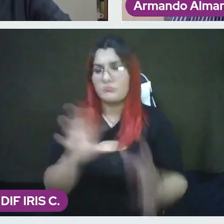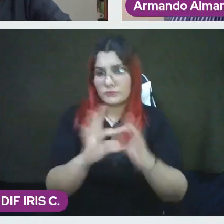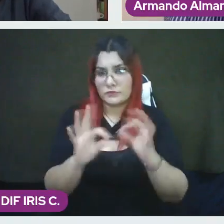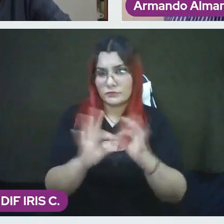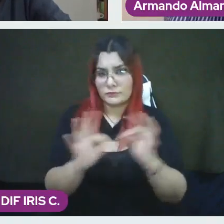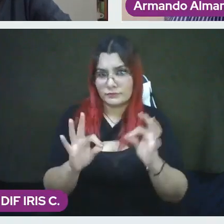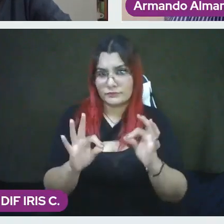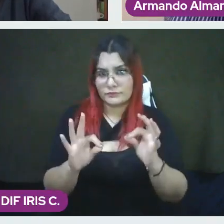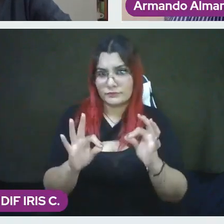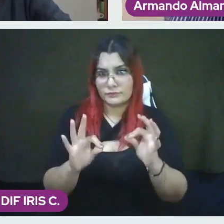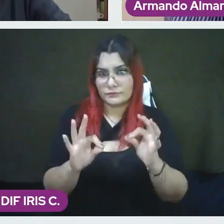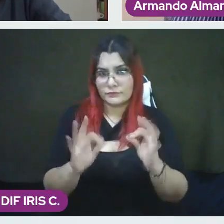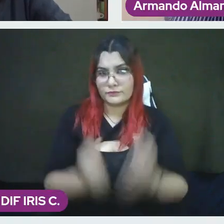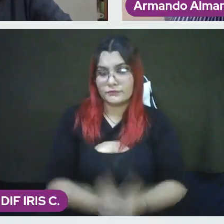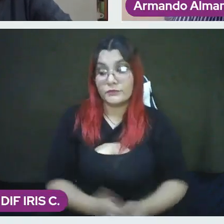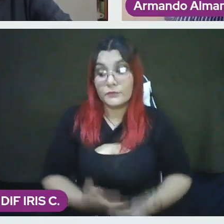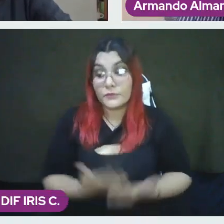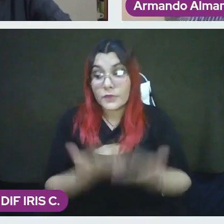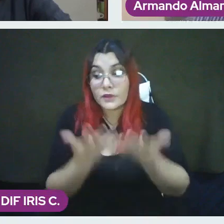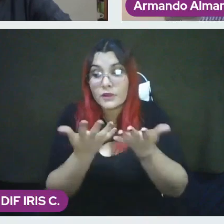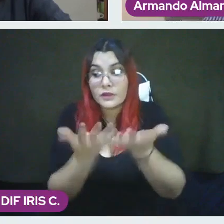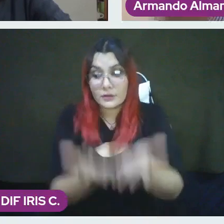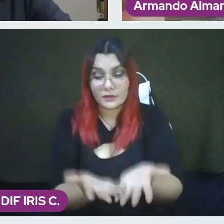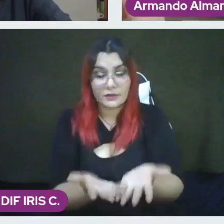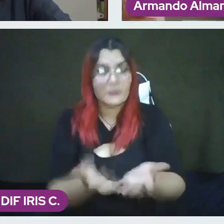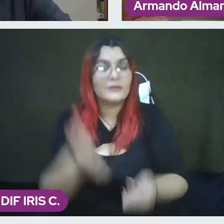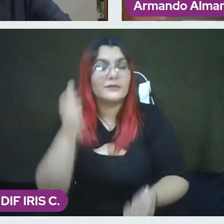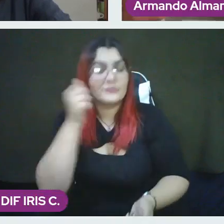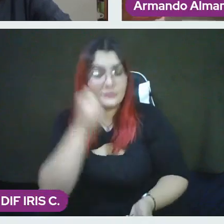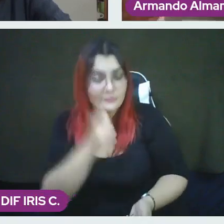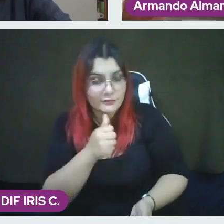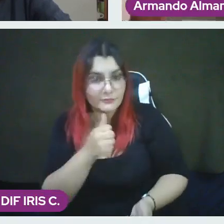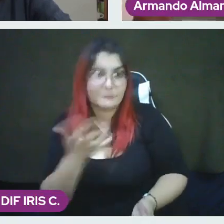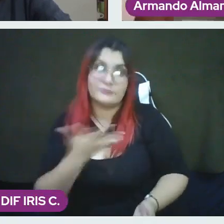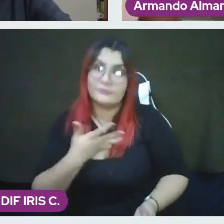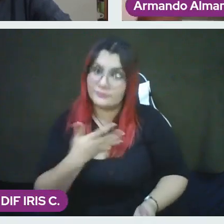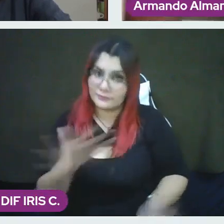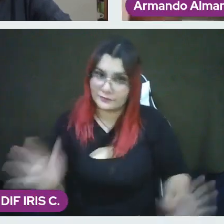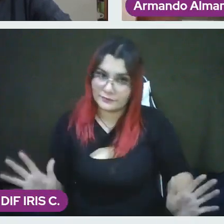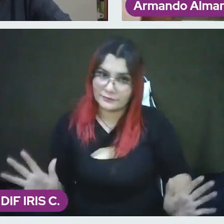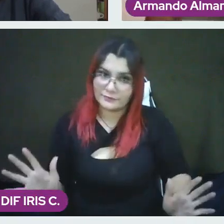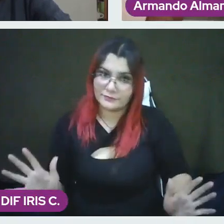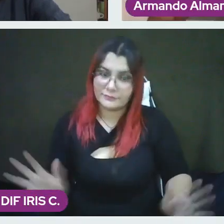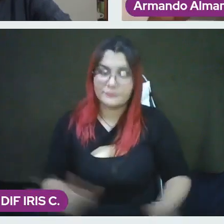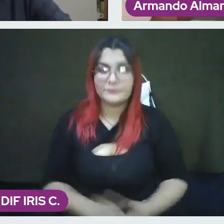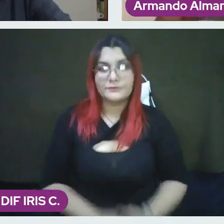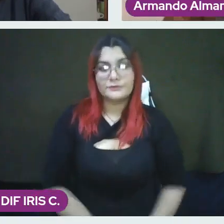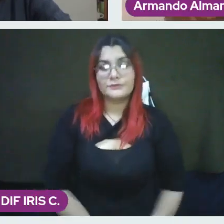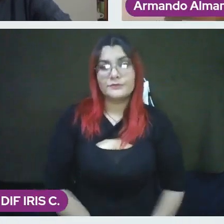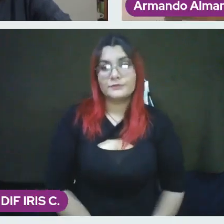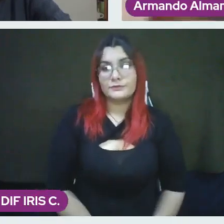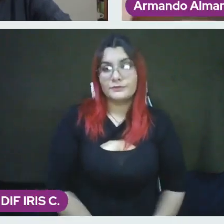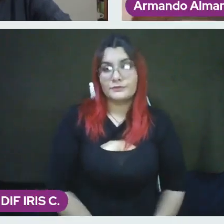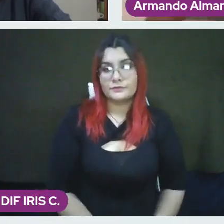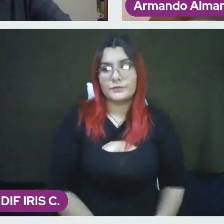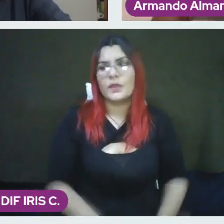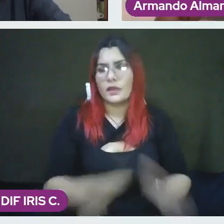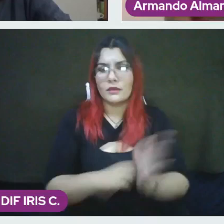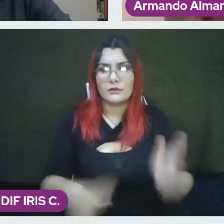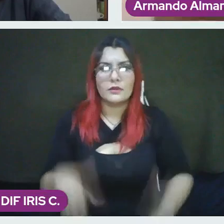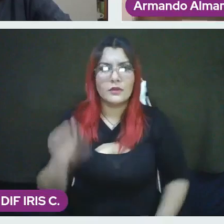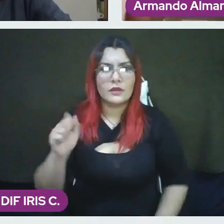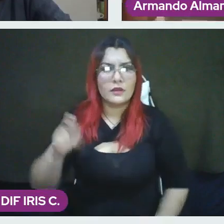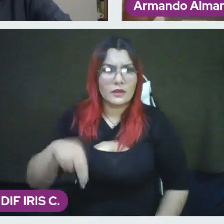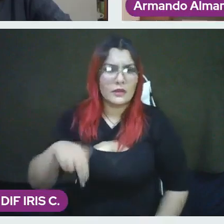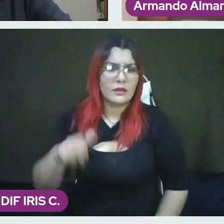tiene. Nadie da lo que no tiene. Yo le preguntaría y le diría, Anabel, ¿usted me puede prestar